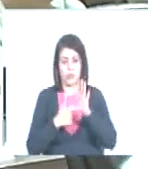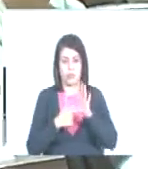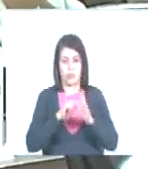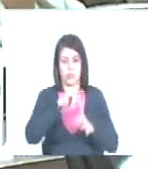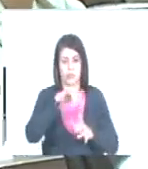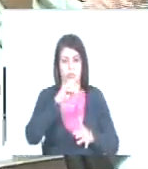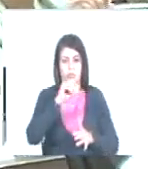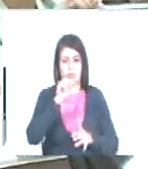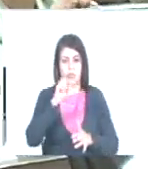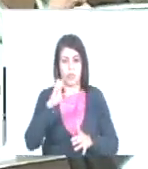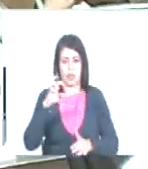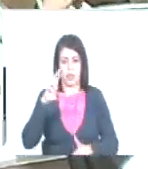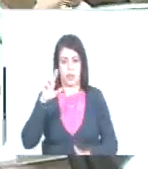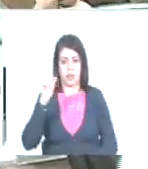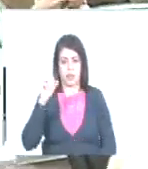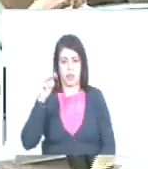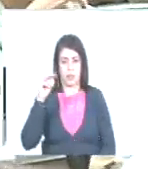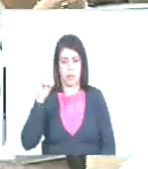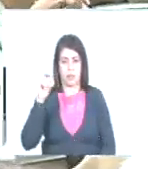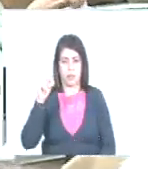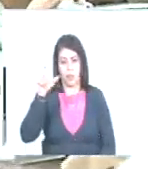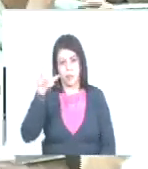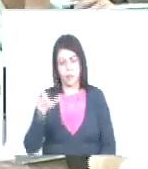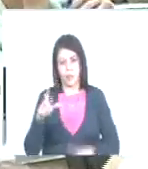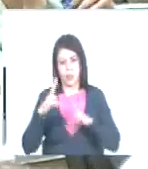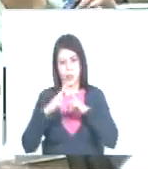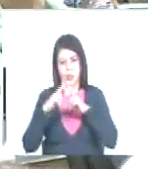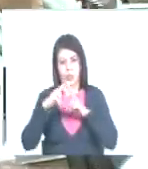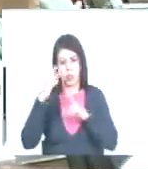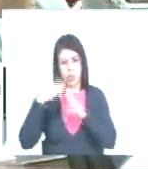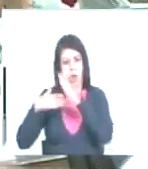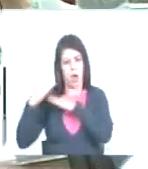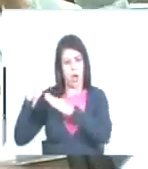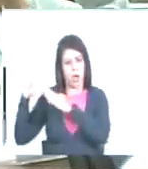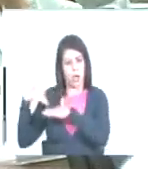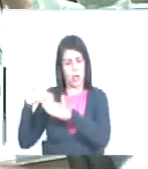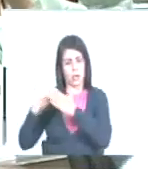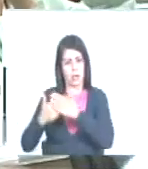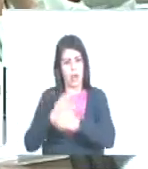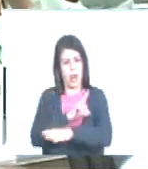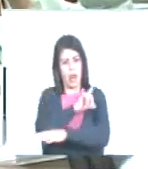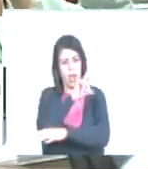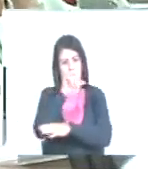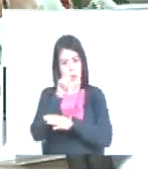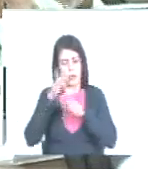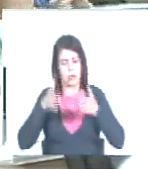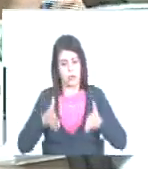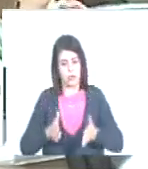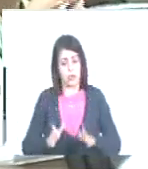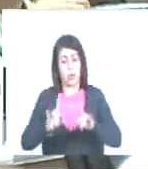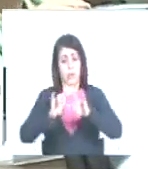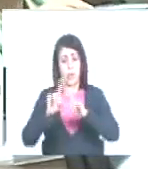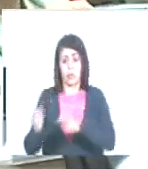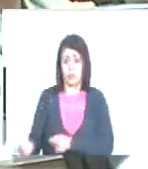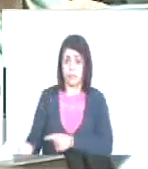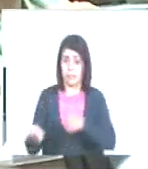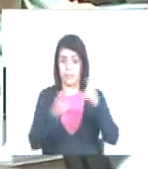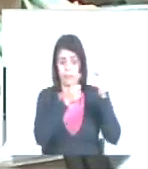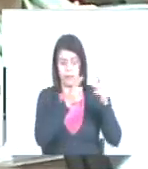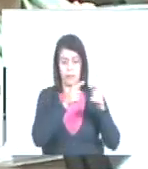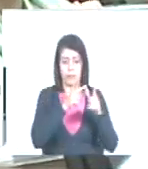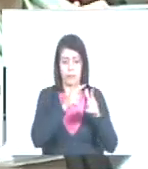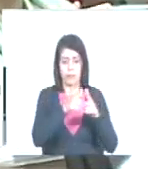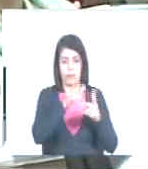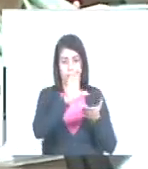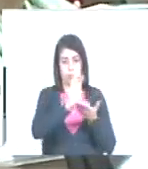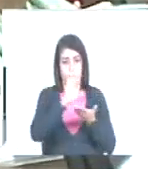José Ramón Rivero, una persona que conozco de hace mucho tiempo, es larense, pero hace muchos años se fue hacia el